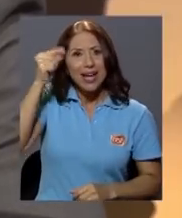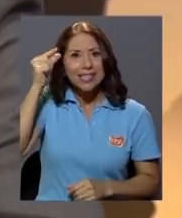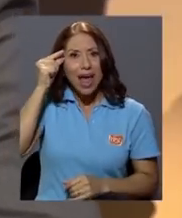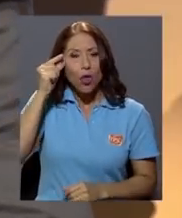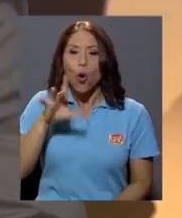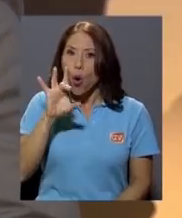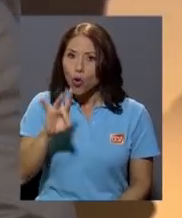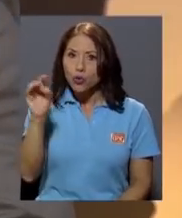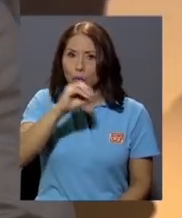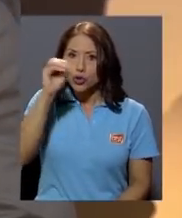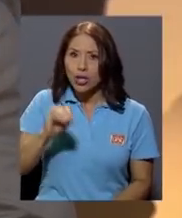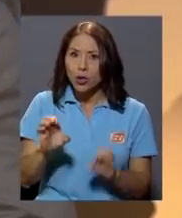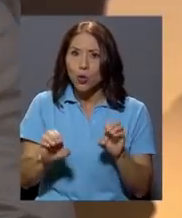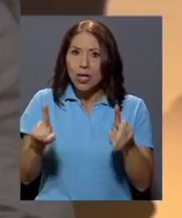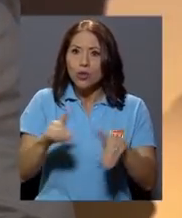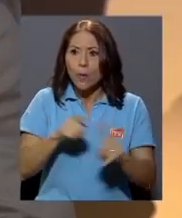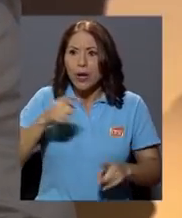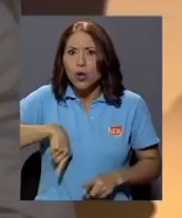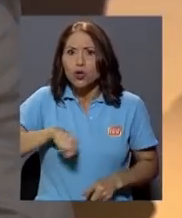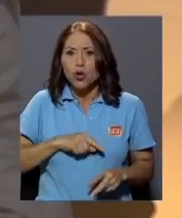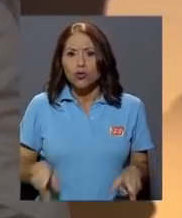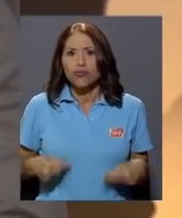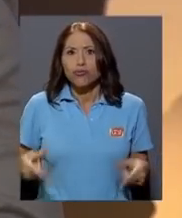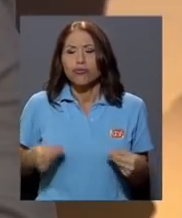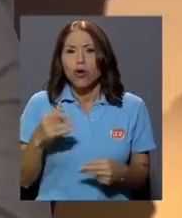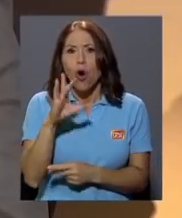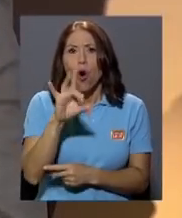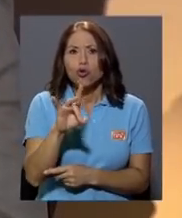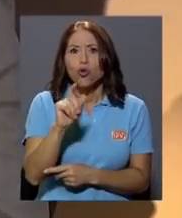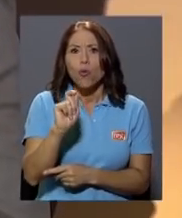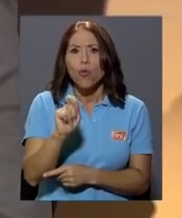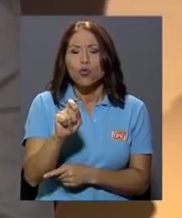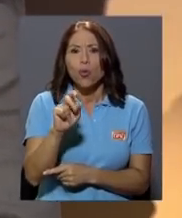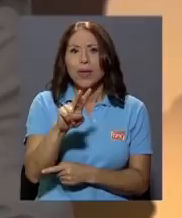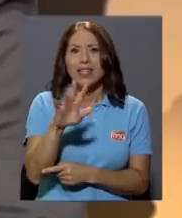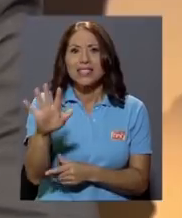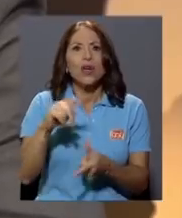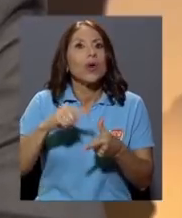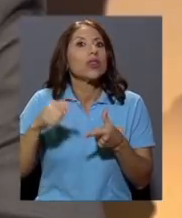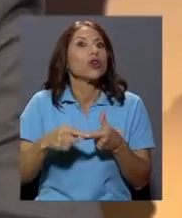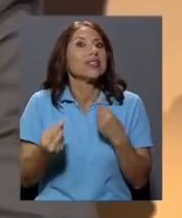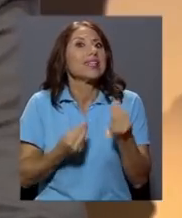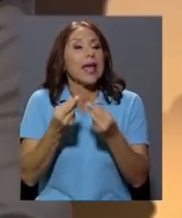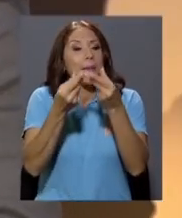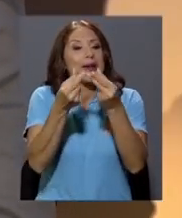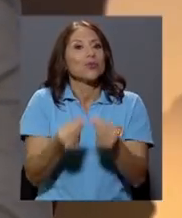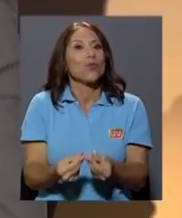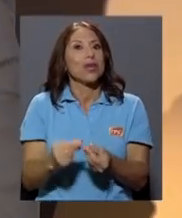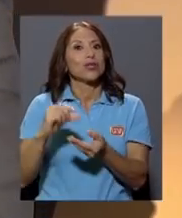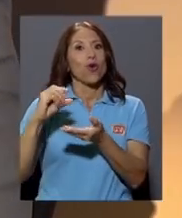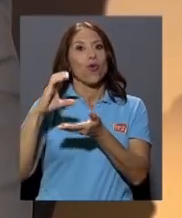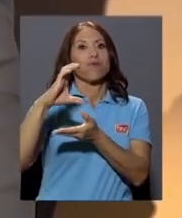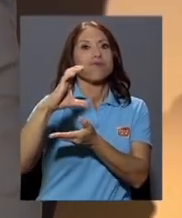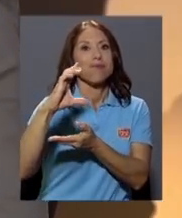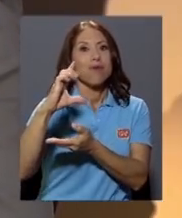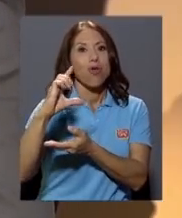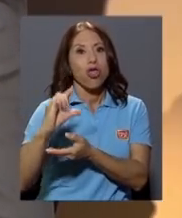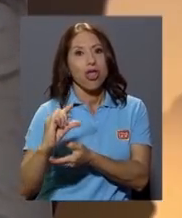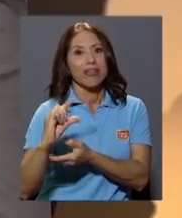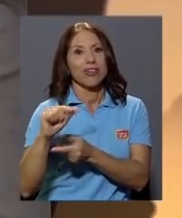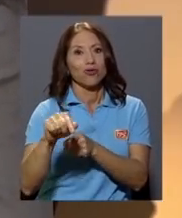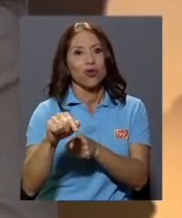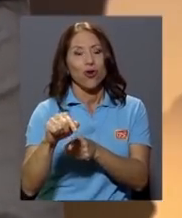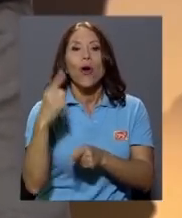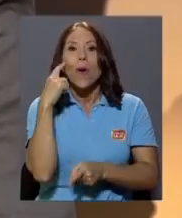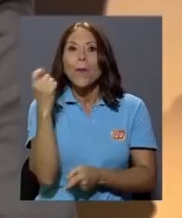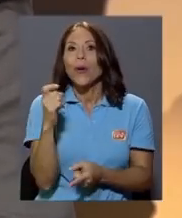en educación y estamos invirtiendo el 8,25%, lo que esperaríamos sería una reducción? Porque como lo señalabas, finalmente, si